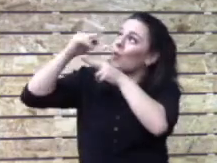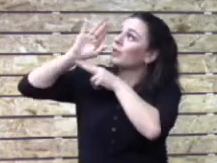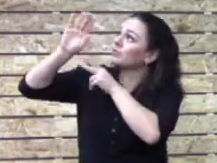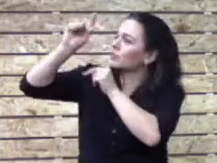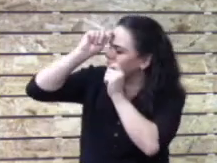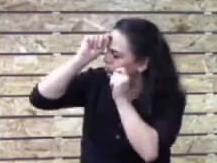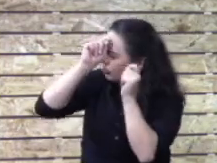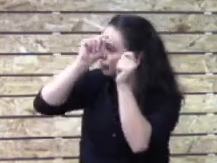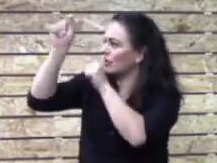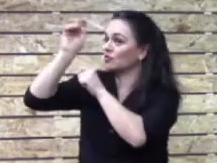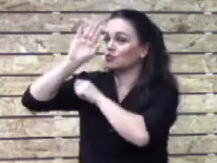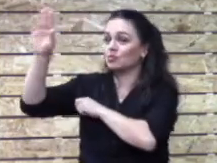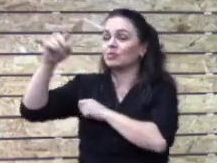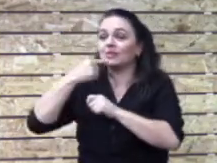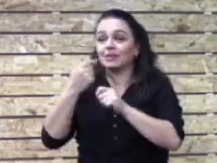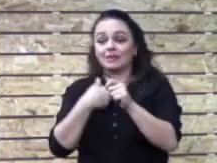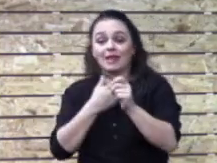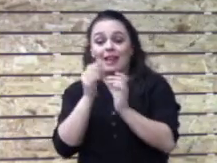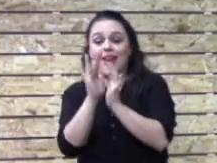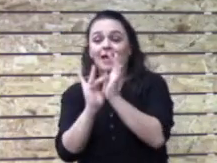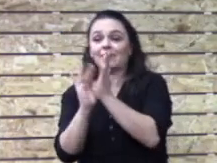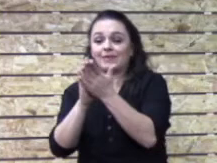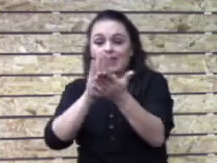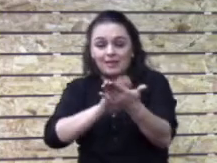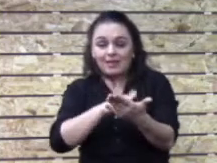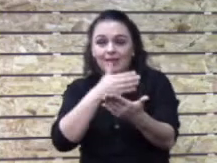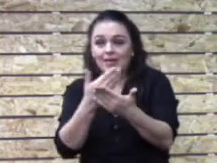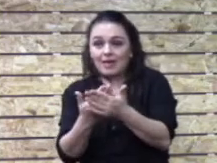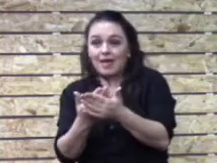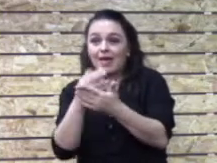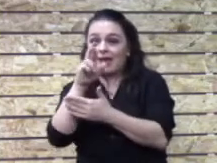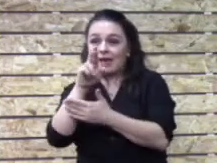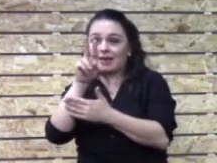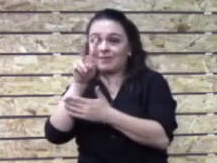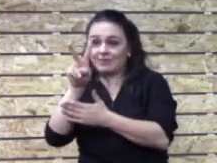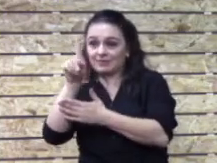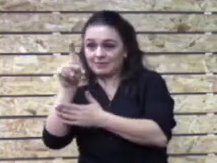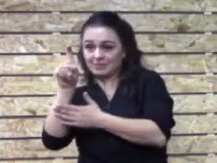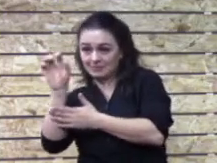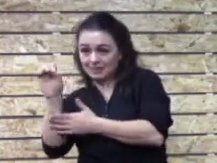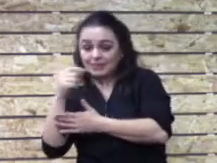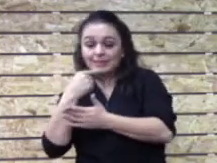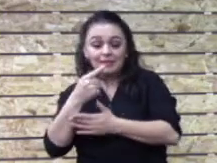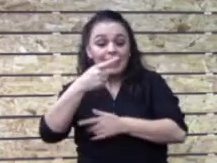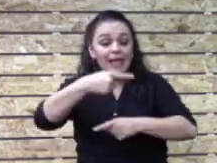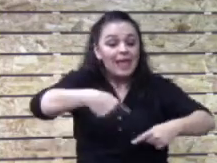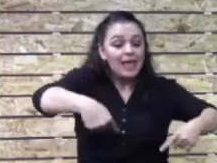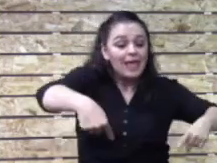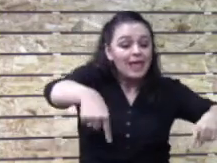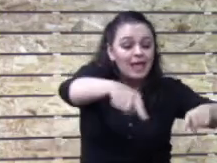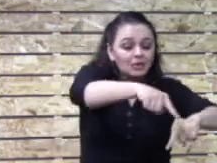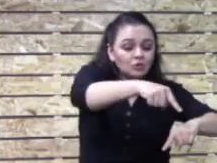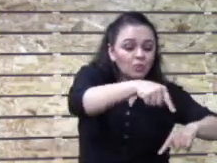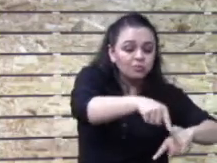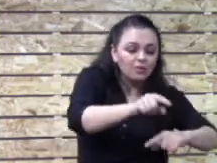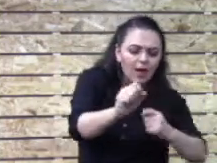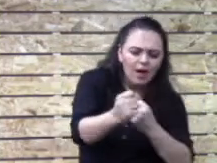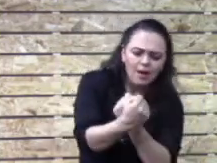la expresión Él se acoge a mí, lo traduce por cuanto a mí, en mí ha puesto su